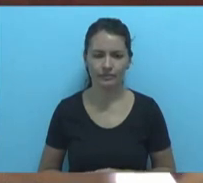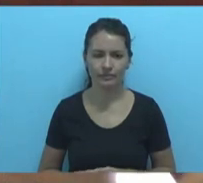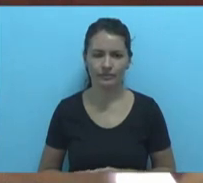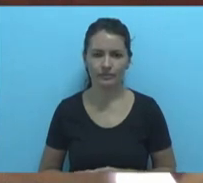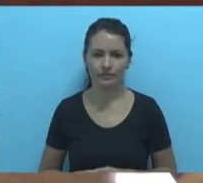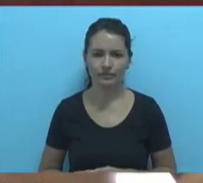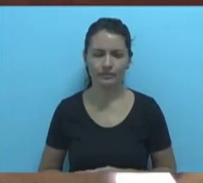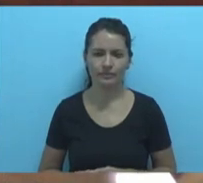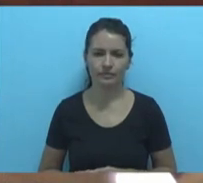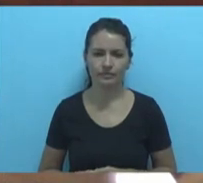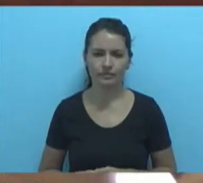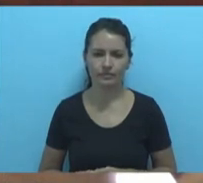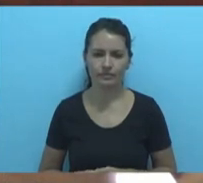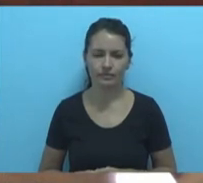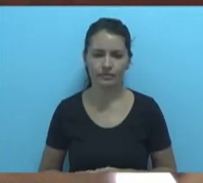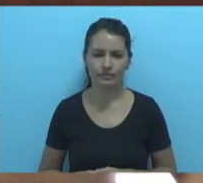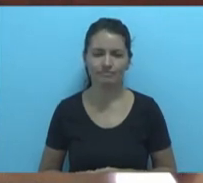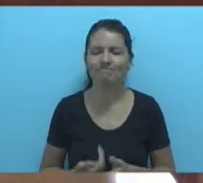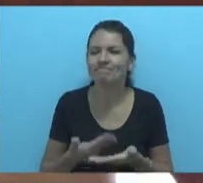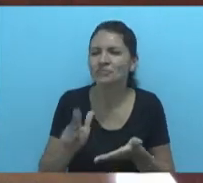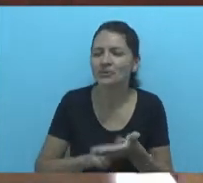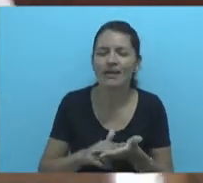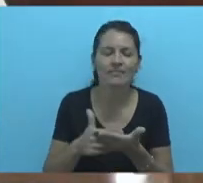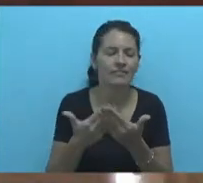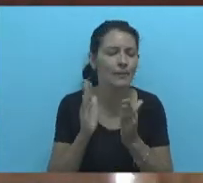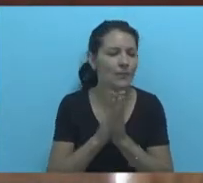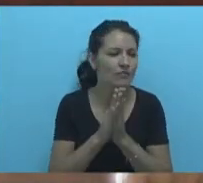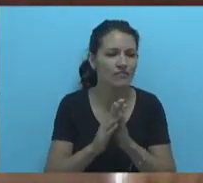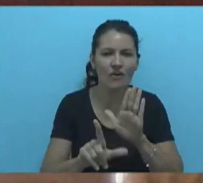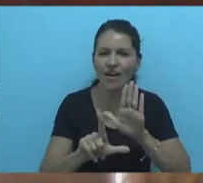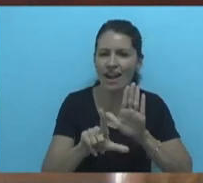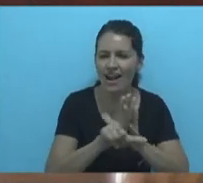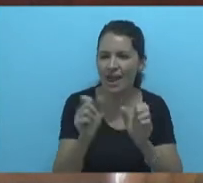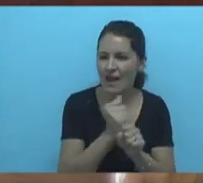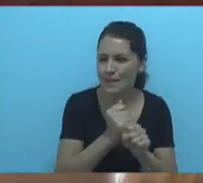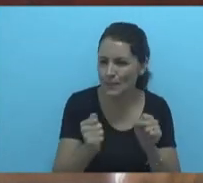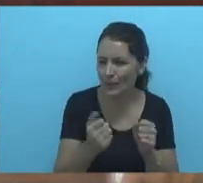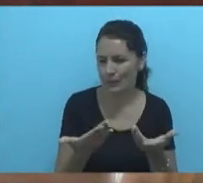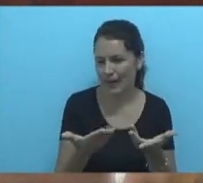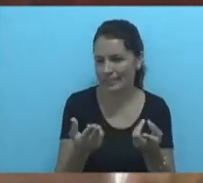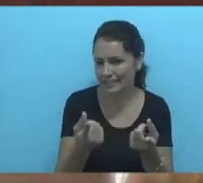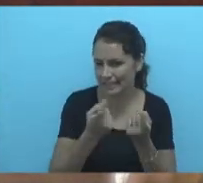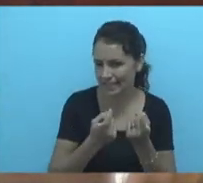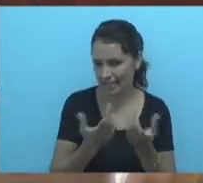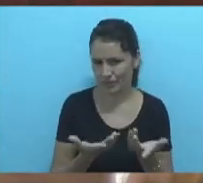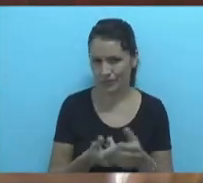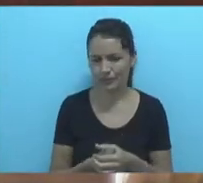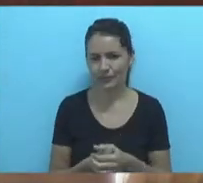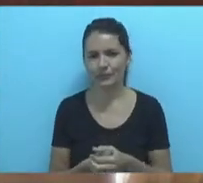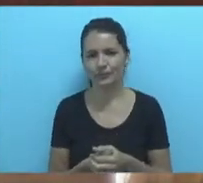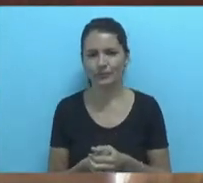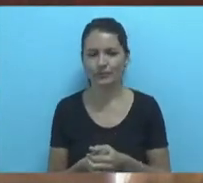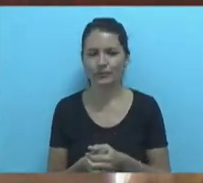por esta ley y destacar que nuevamente el consenso político con el que llega este proyecto, como decía,